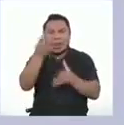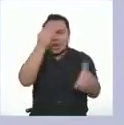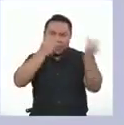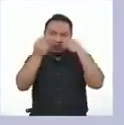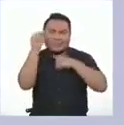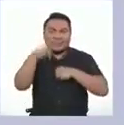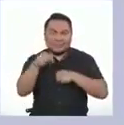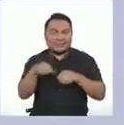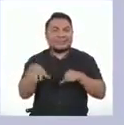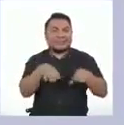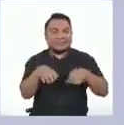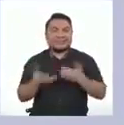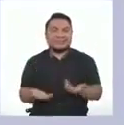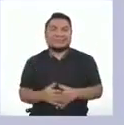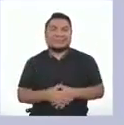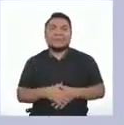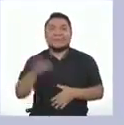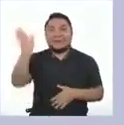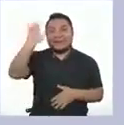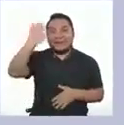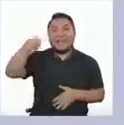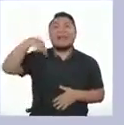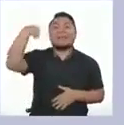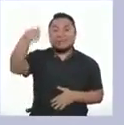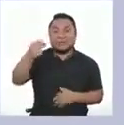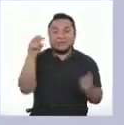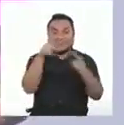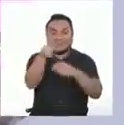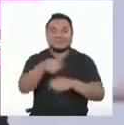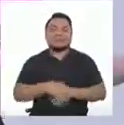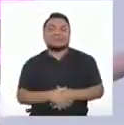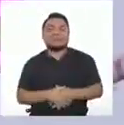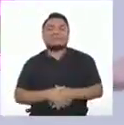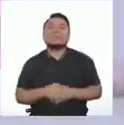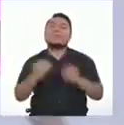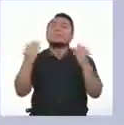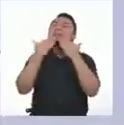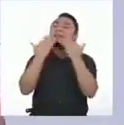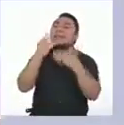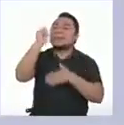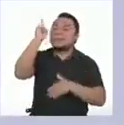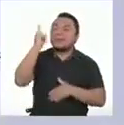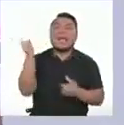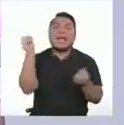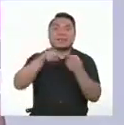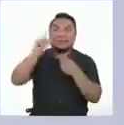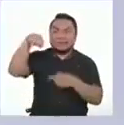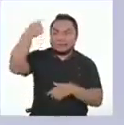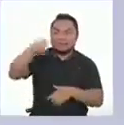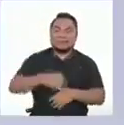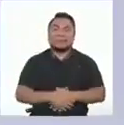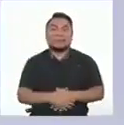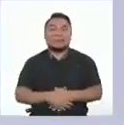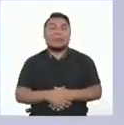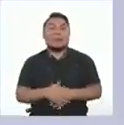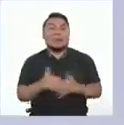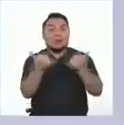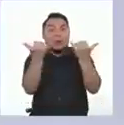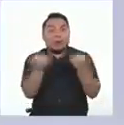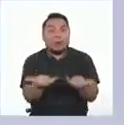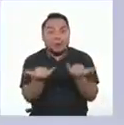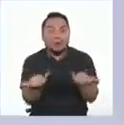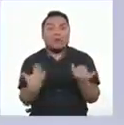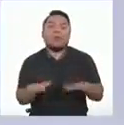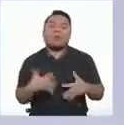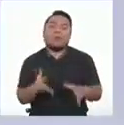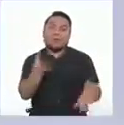aprendido en esta actividad. Nos vemos para la próxima. Muchas gracias, profesora. Hasta la próxima. El día de hoy hemos